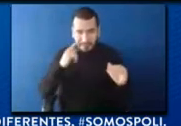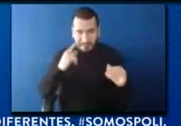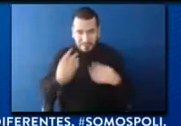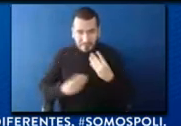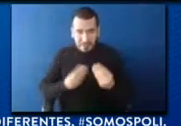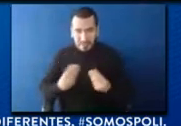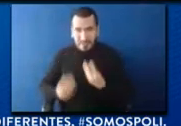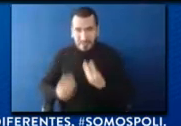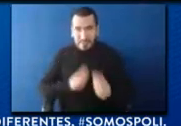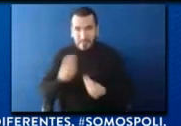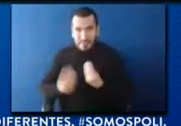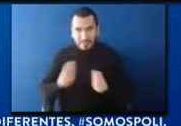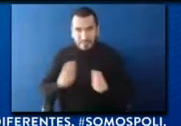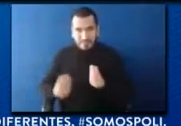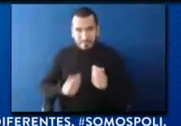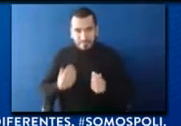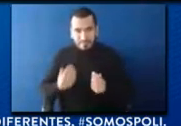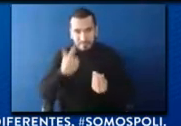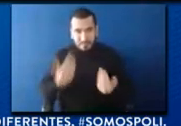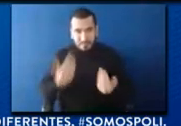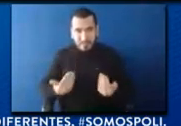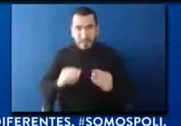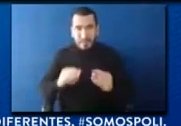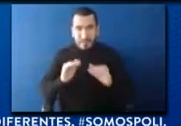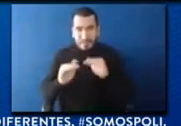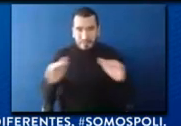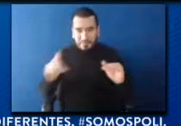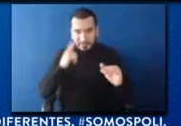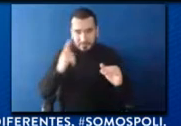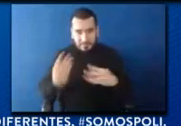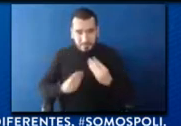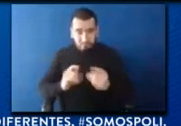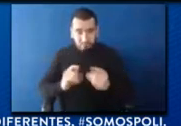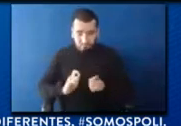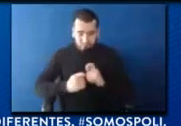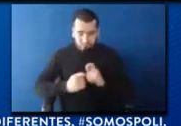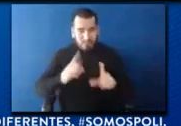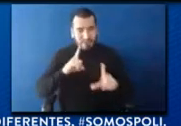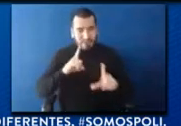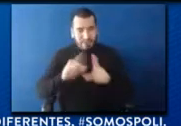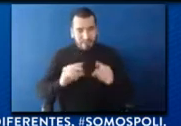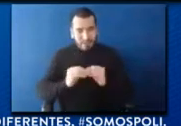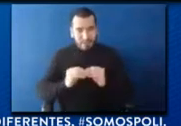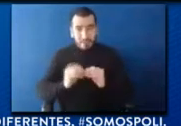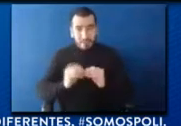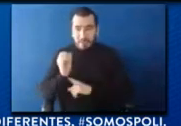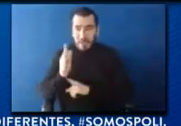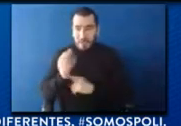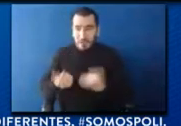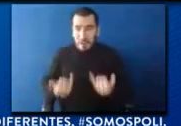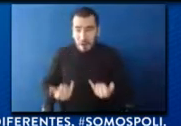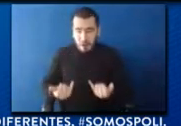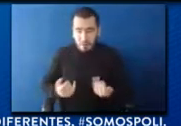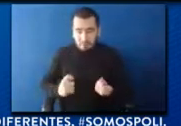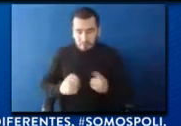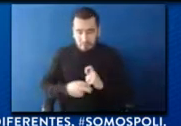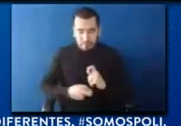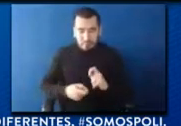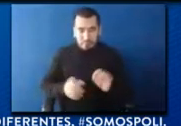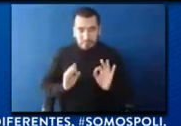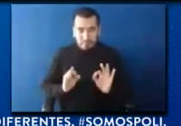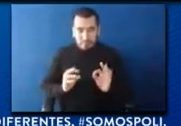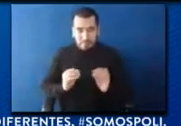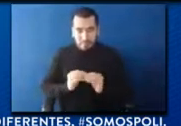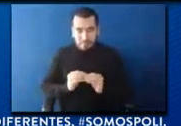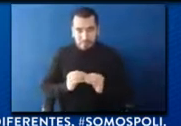es menos evidente, pero sobre la cual también tenemos que hacer sensibilidad. Qué bueno que los bancos actuales tengan cambios, qué bueno que las fintech